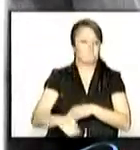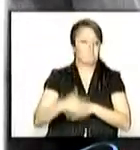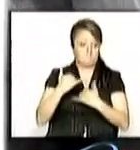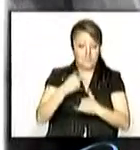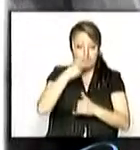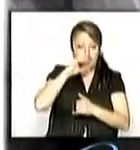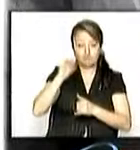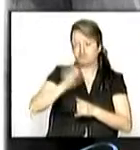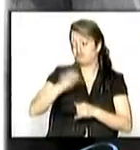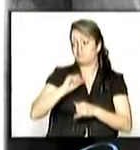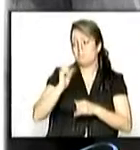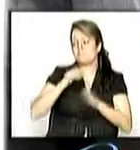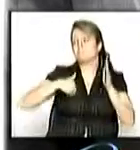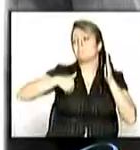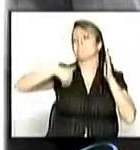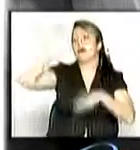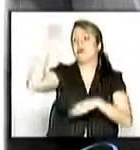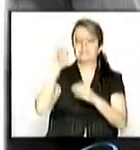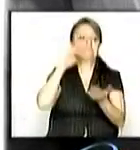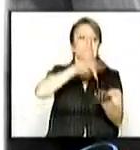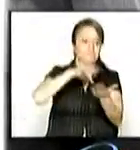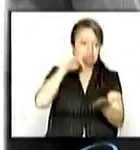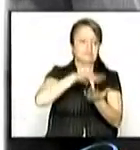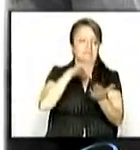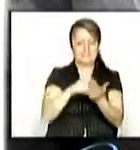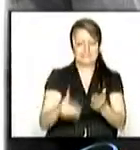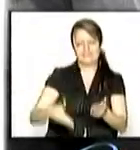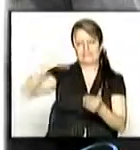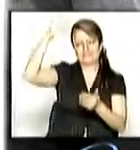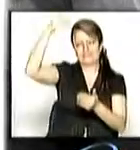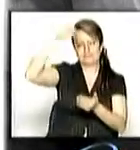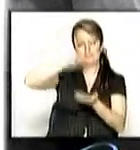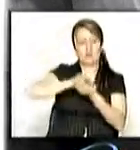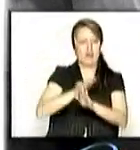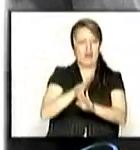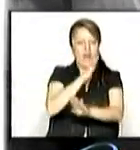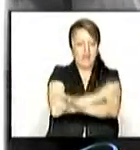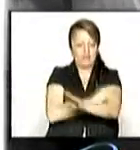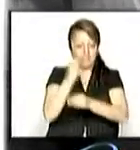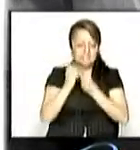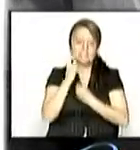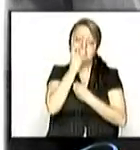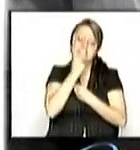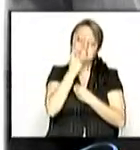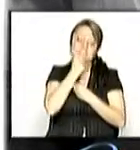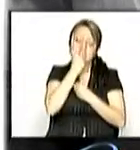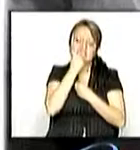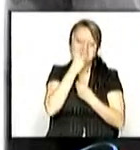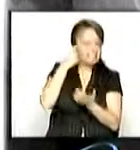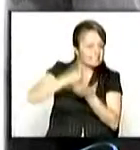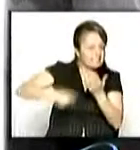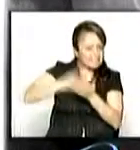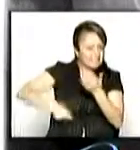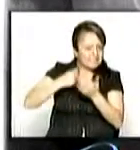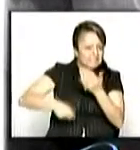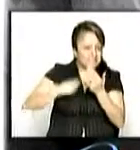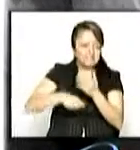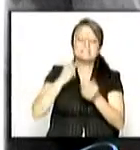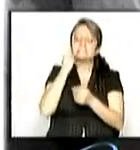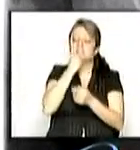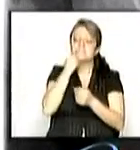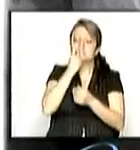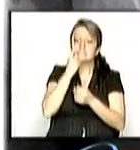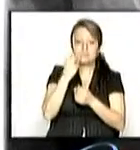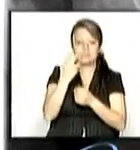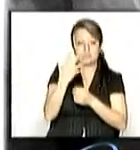son pacientes adultos mayores que han recibido tratamientos anteriores de odontología. Ustedes saben que la odontología hace 50 años